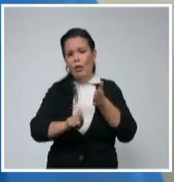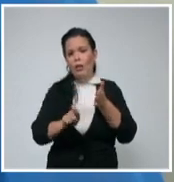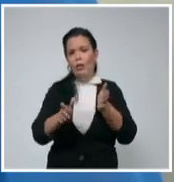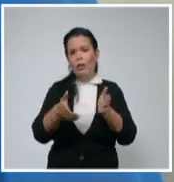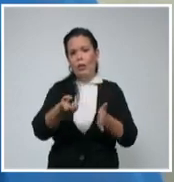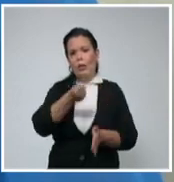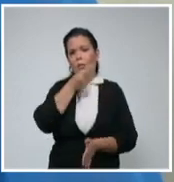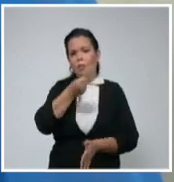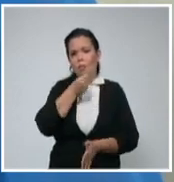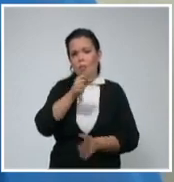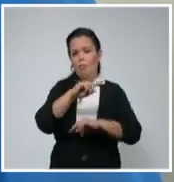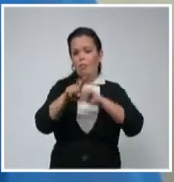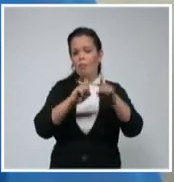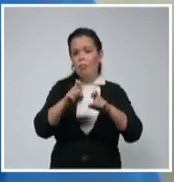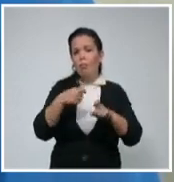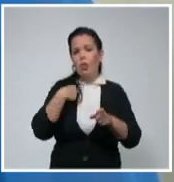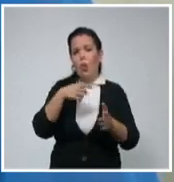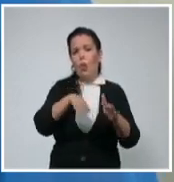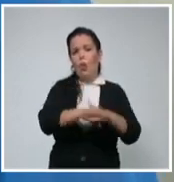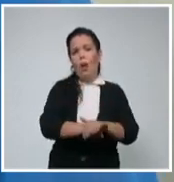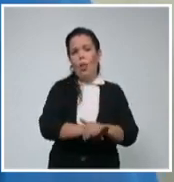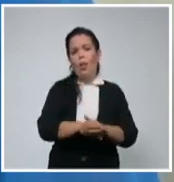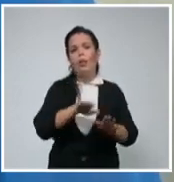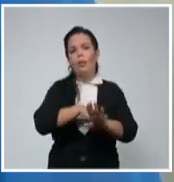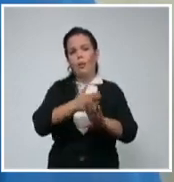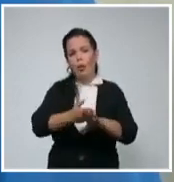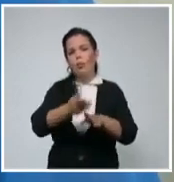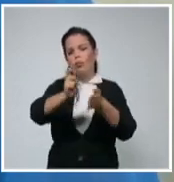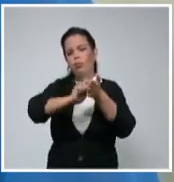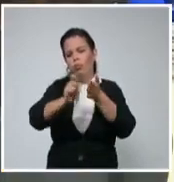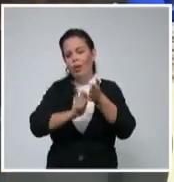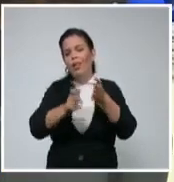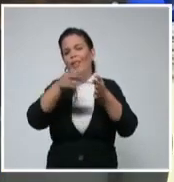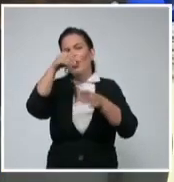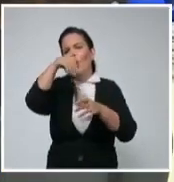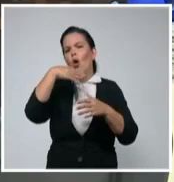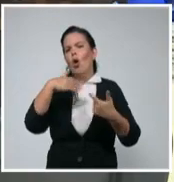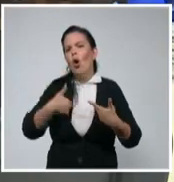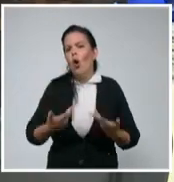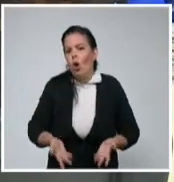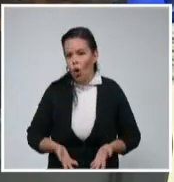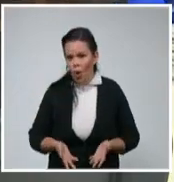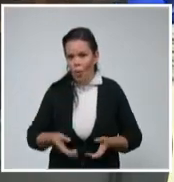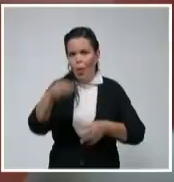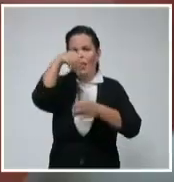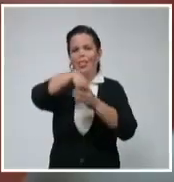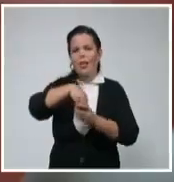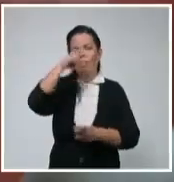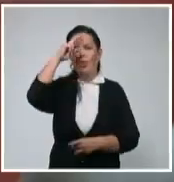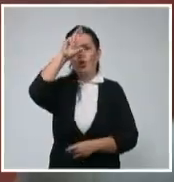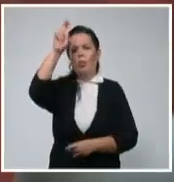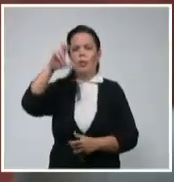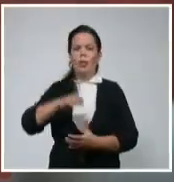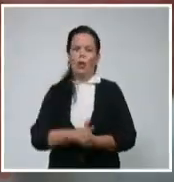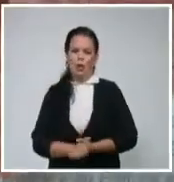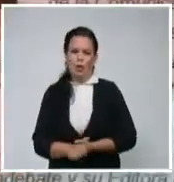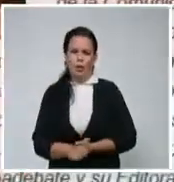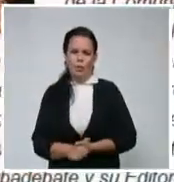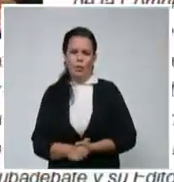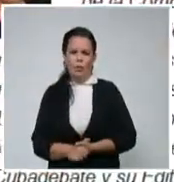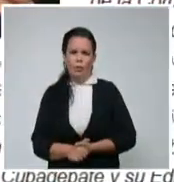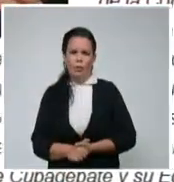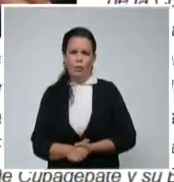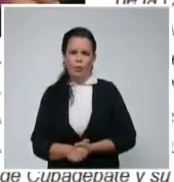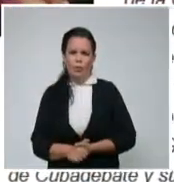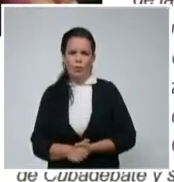en libros, los escribí ahí, en la sala de un hospital. Dice fue complejo, los trabajos causaron muchísima